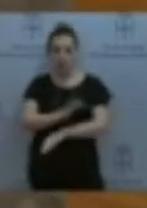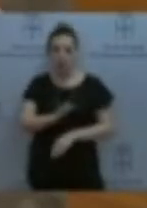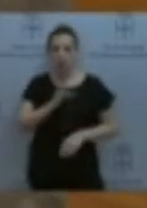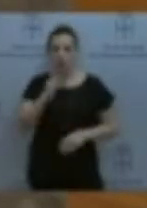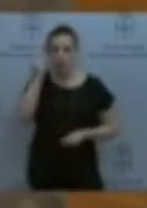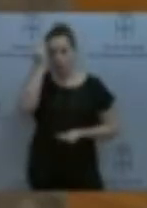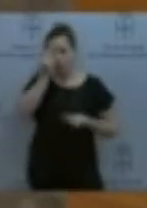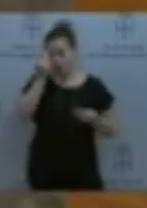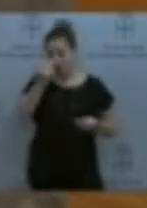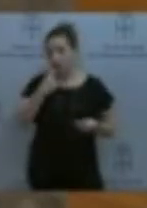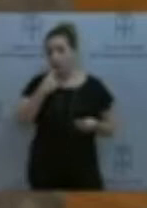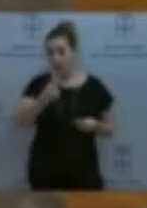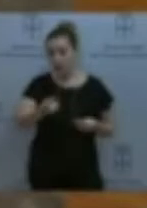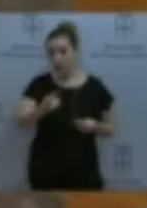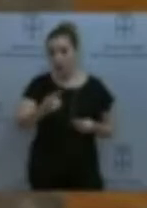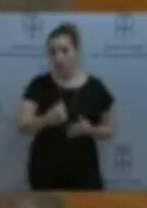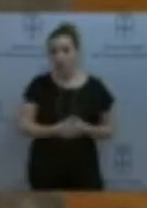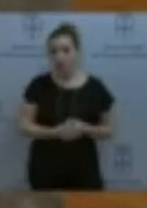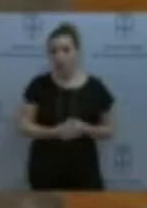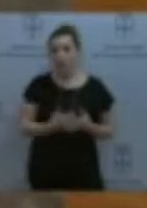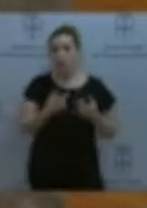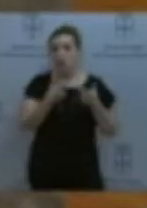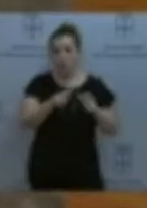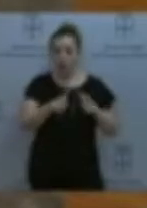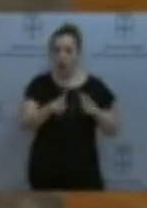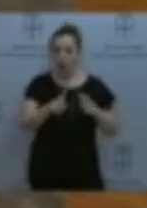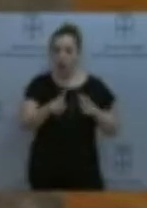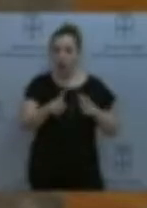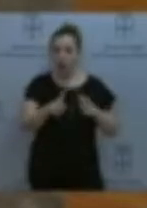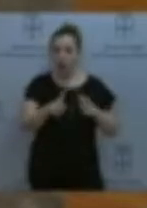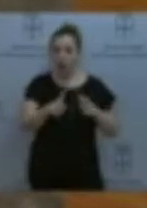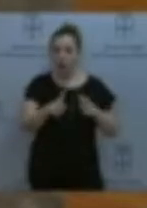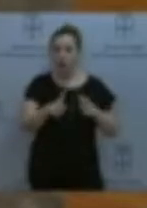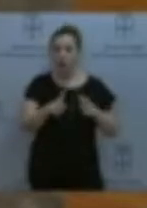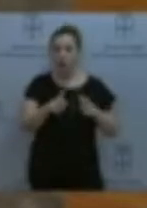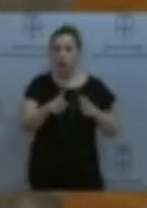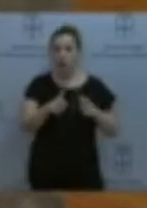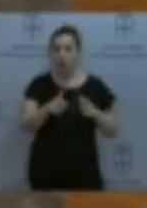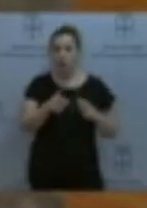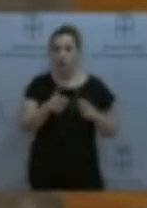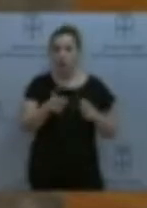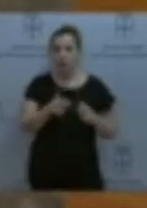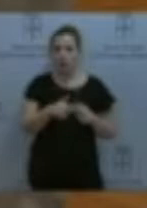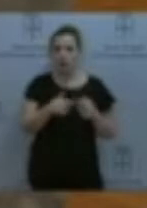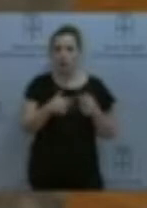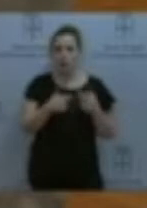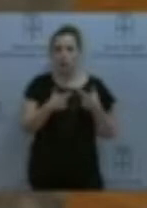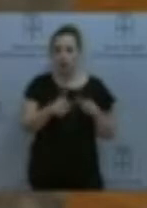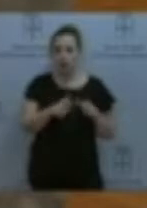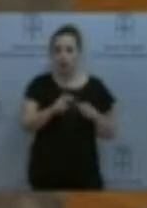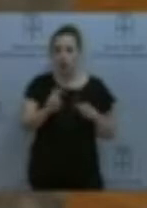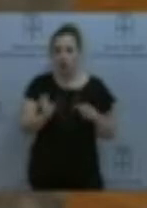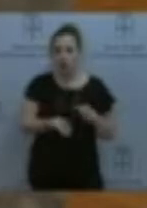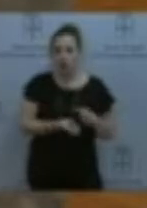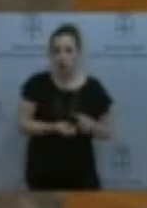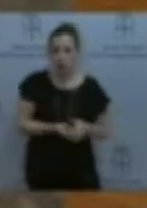un sector manifiestamente oligopolístico. También que compartimos el hecho de que la apreciación